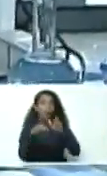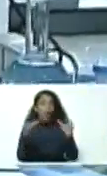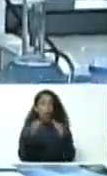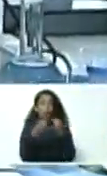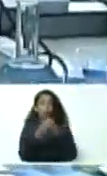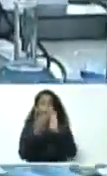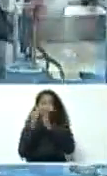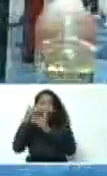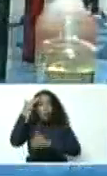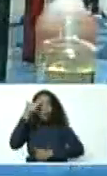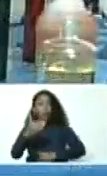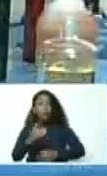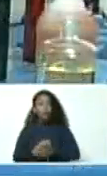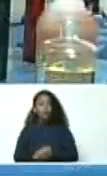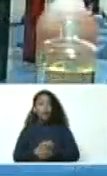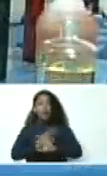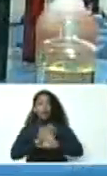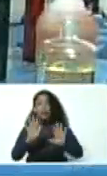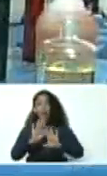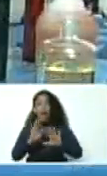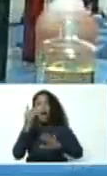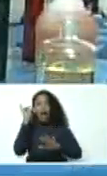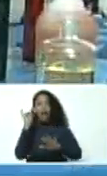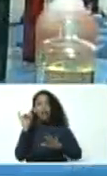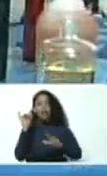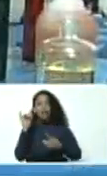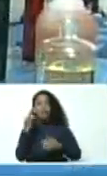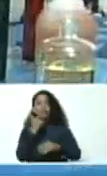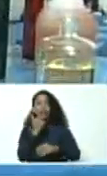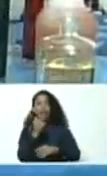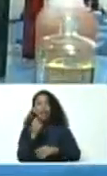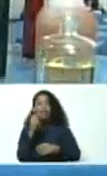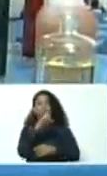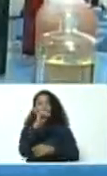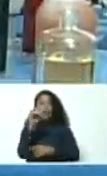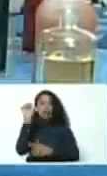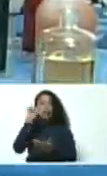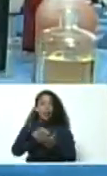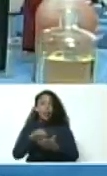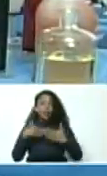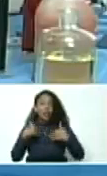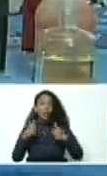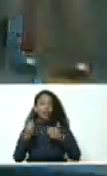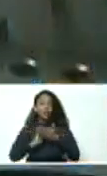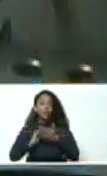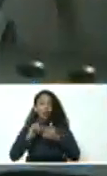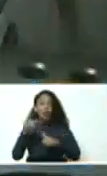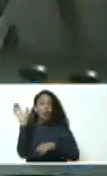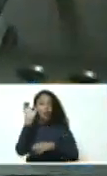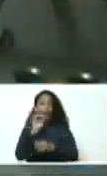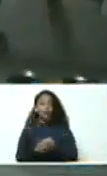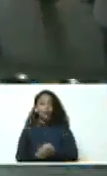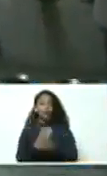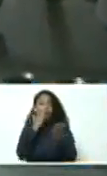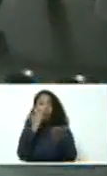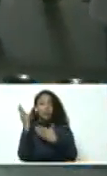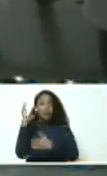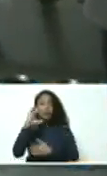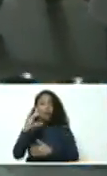bricomiles de salud. Ya tenemos cerca de 100 centros de salud recuperados en Caracas. Allí de